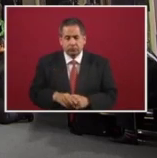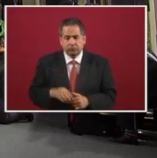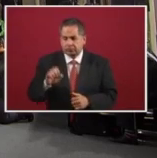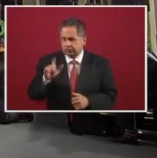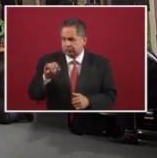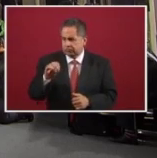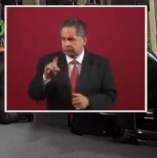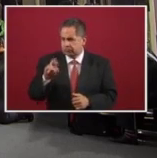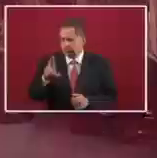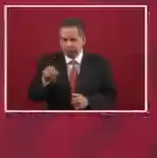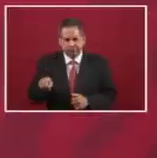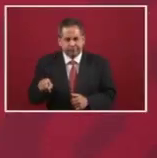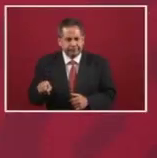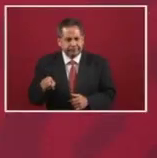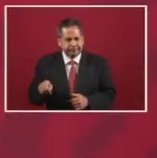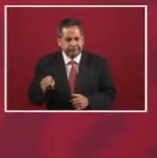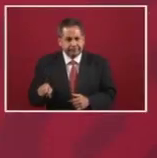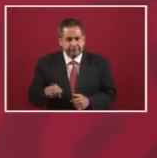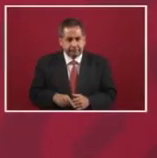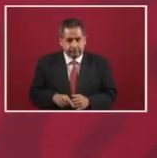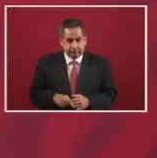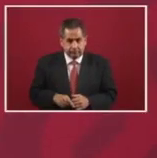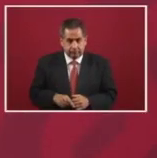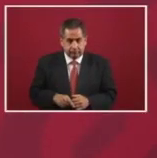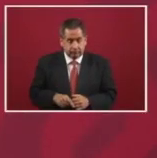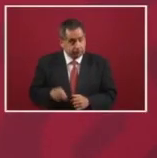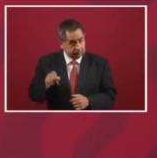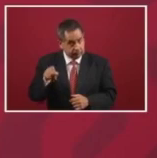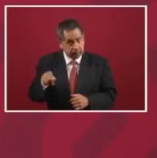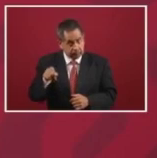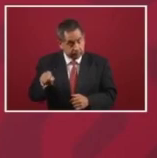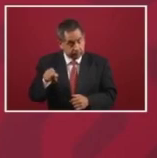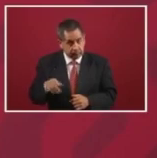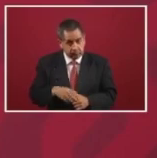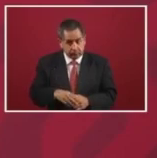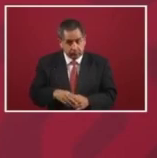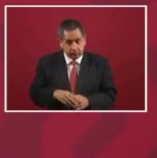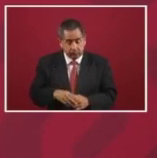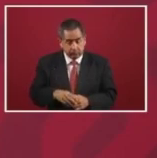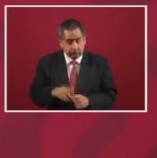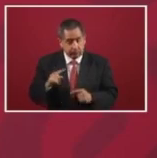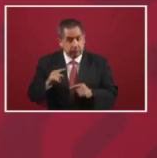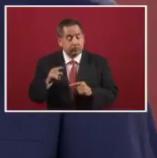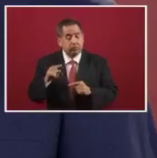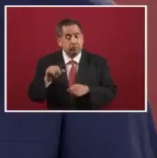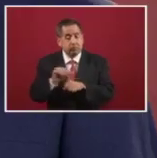Heliodoro, sí, ese se dio su machingüepa